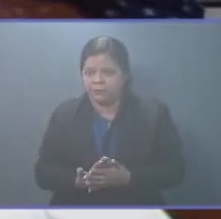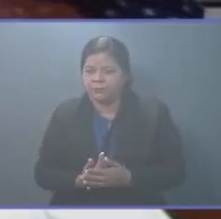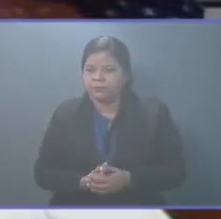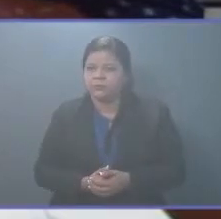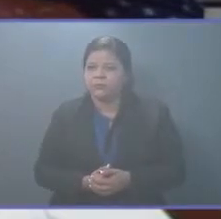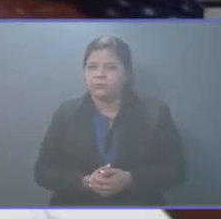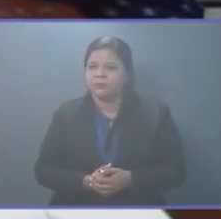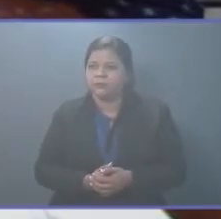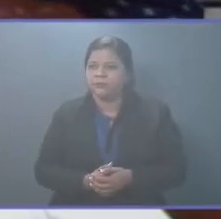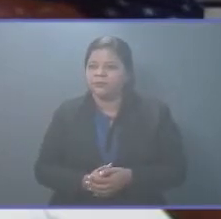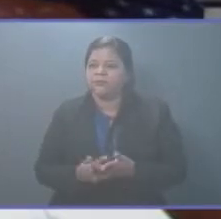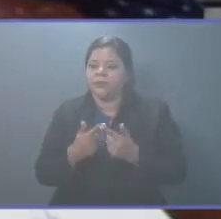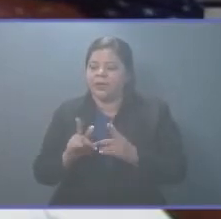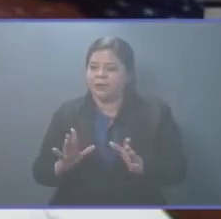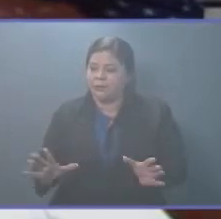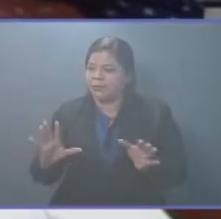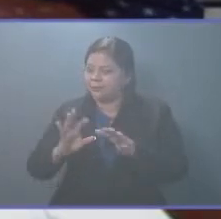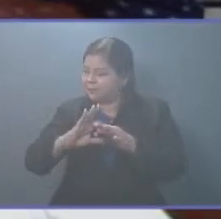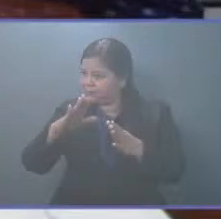Ruiz.